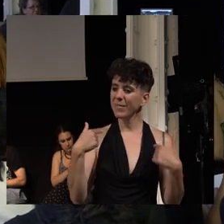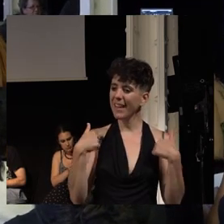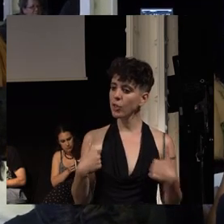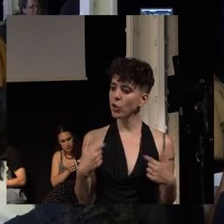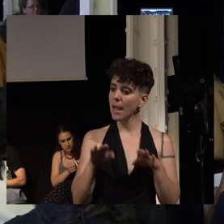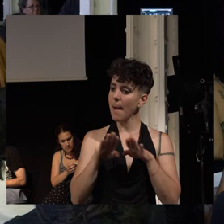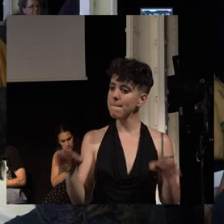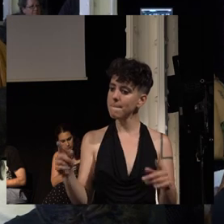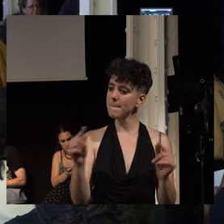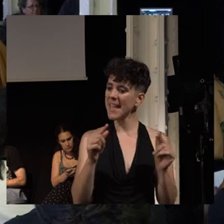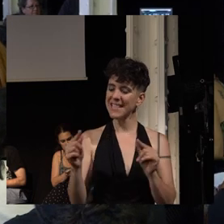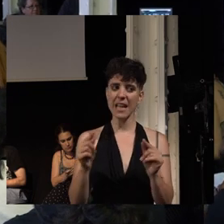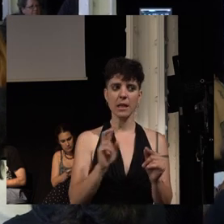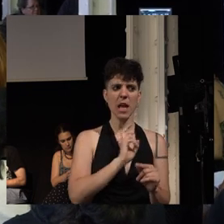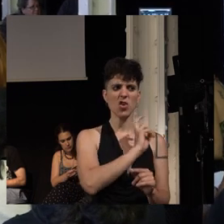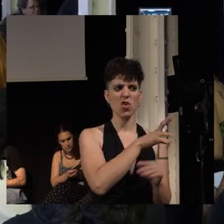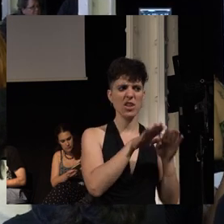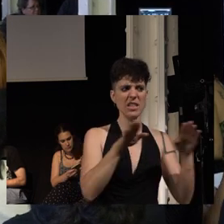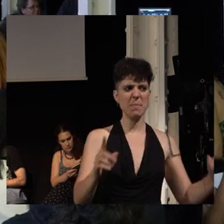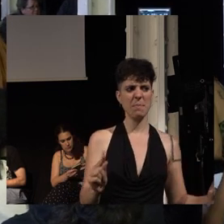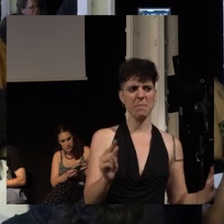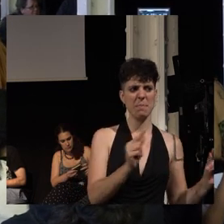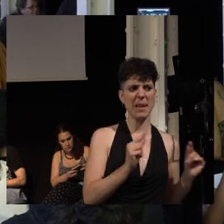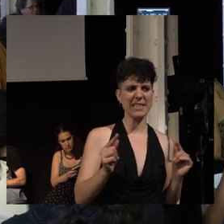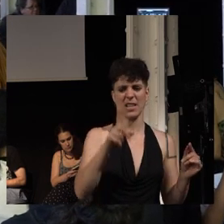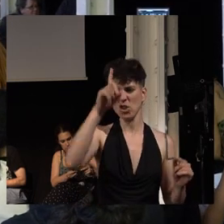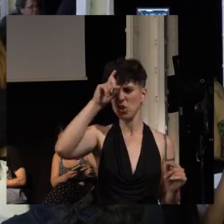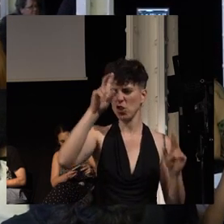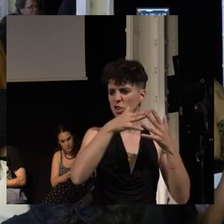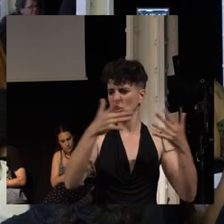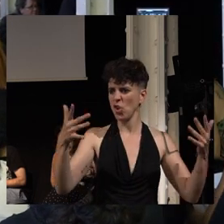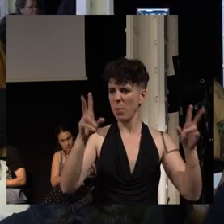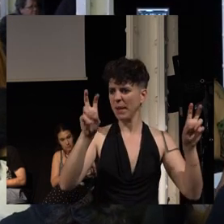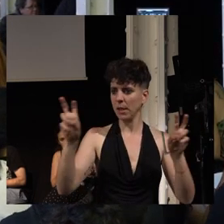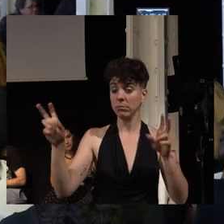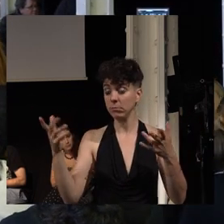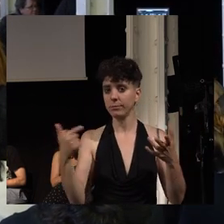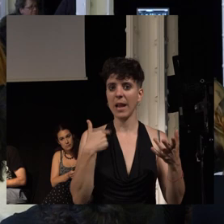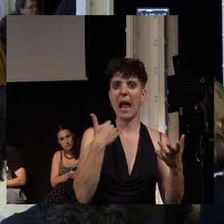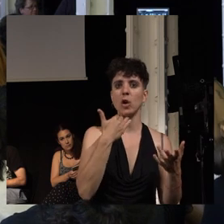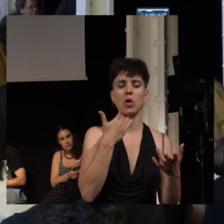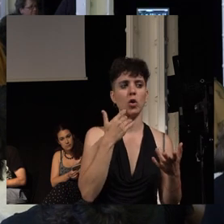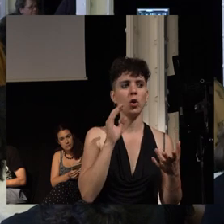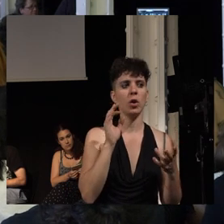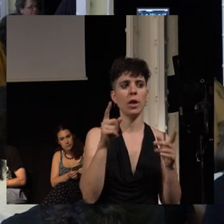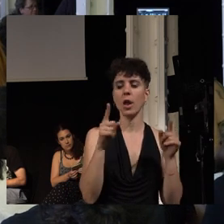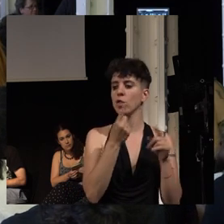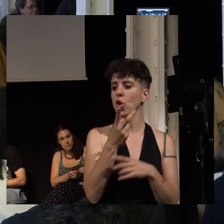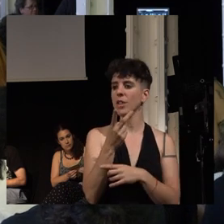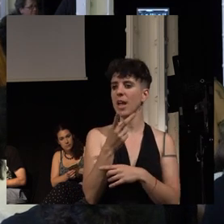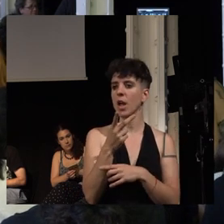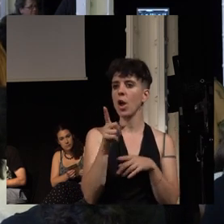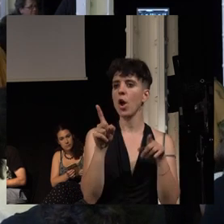esa mesa, de las otras, no recuerdo cómo se llamaba, pero todo el nombre de la mesa de las 12 era algo así como, ¿cómo se incluyen